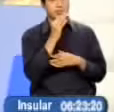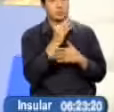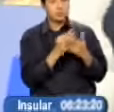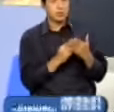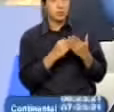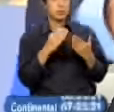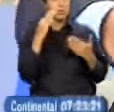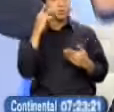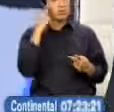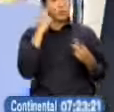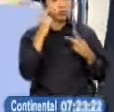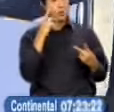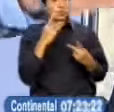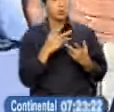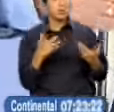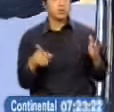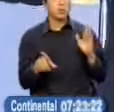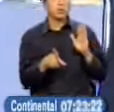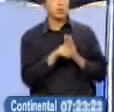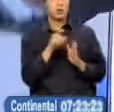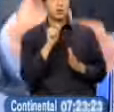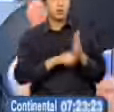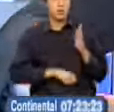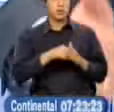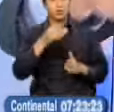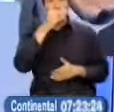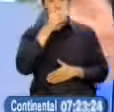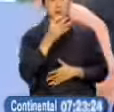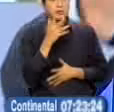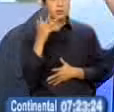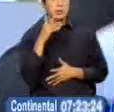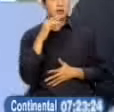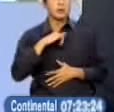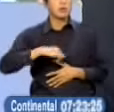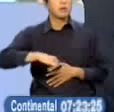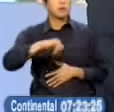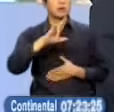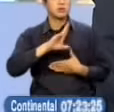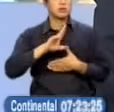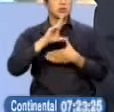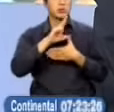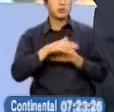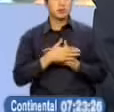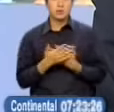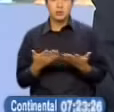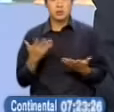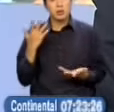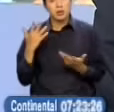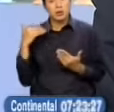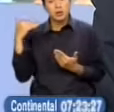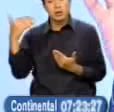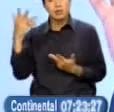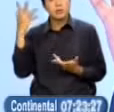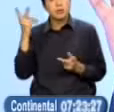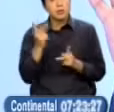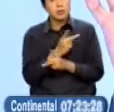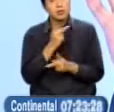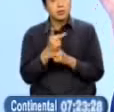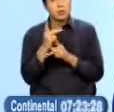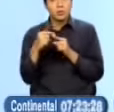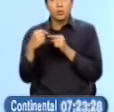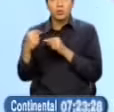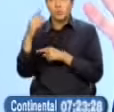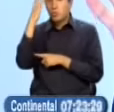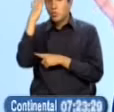están por encima de la legalidad y legitimidad de la democracia en latinoamérica y que tarde o temprano se te pueden volver contras